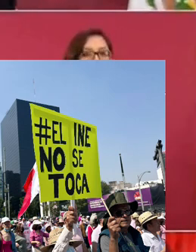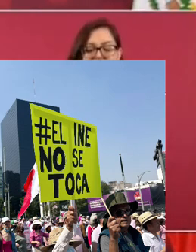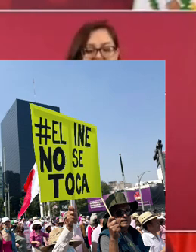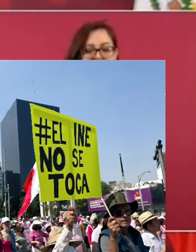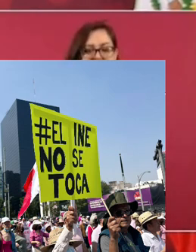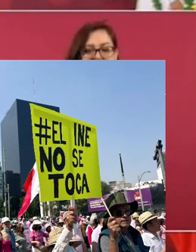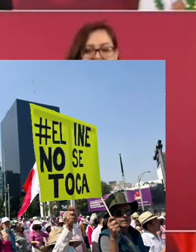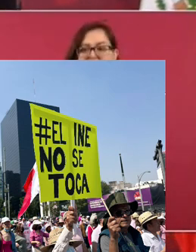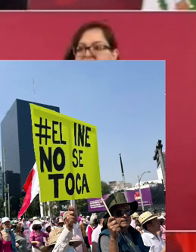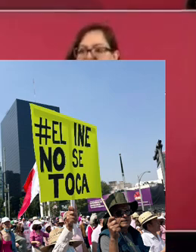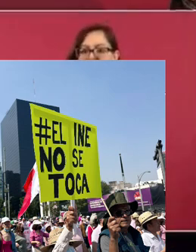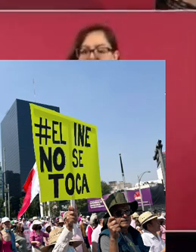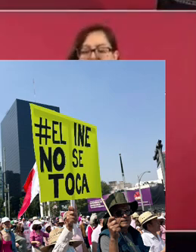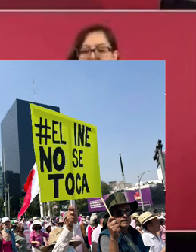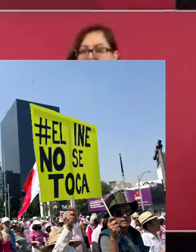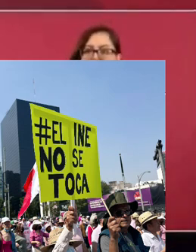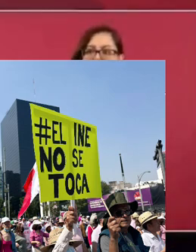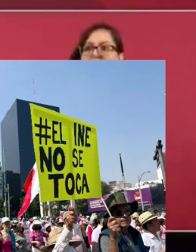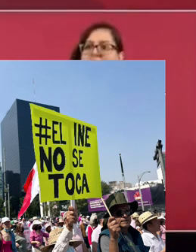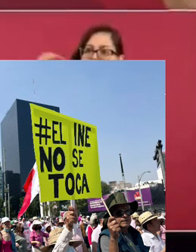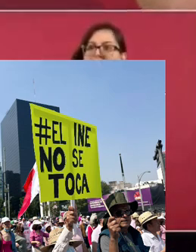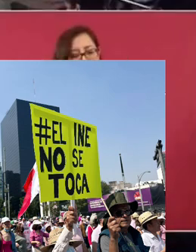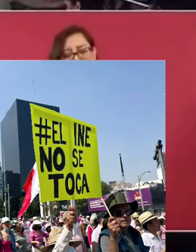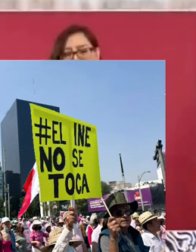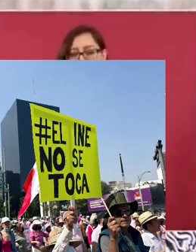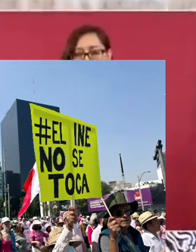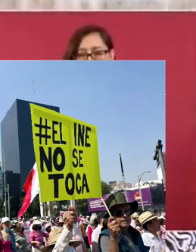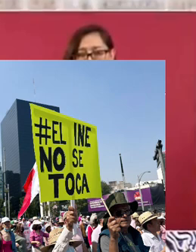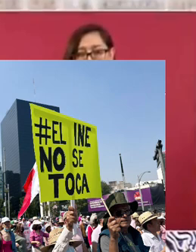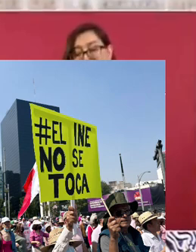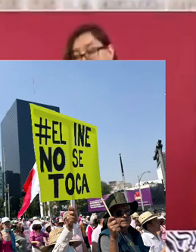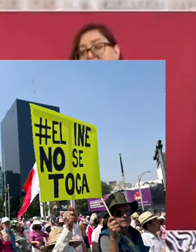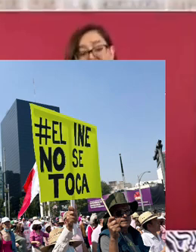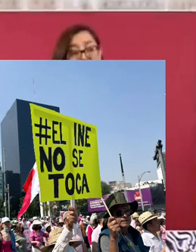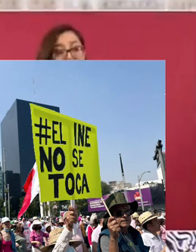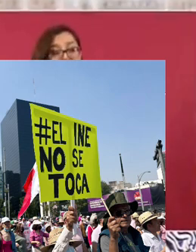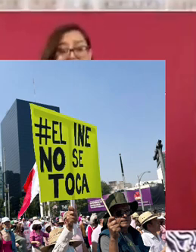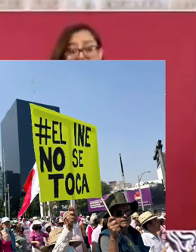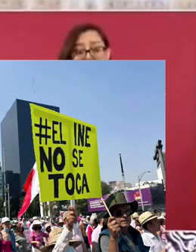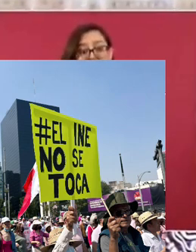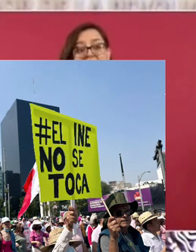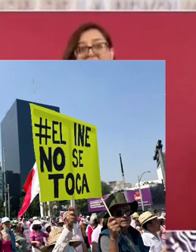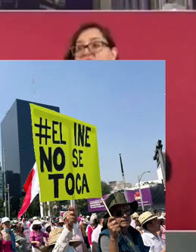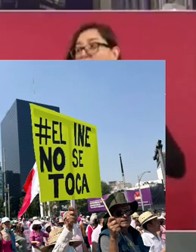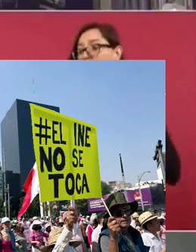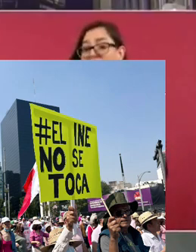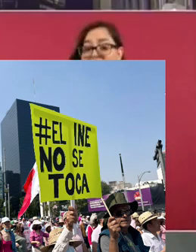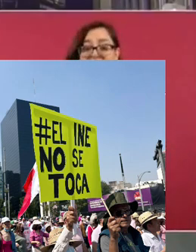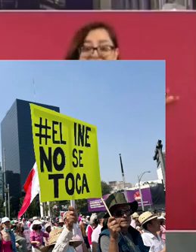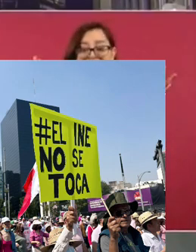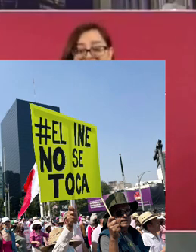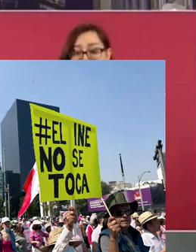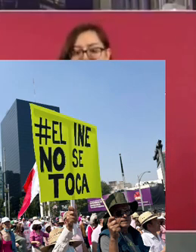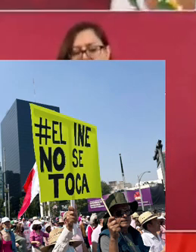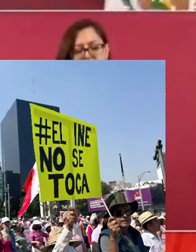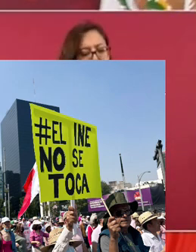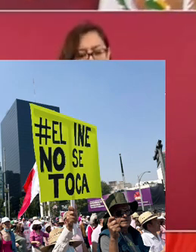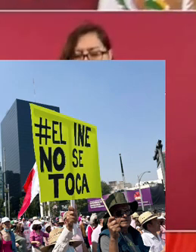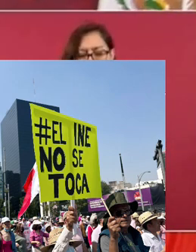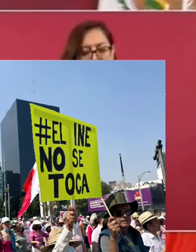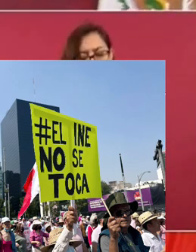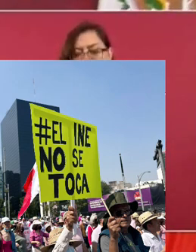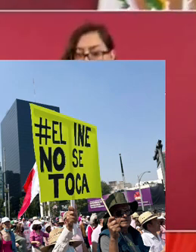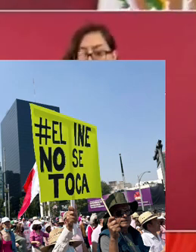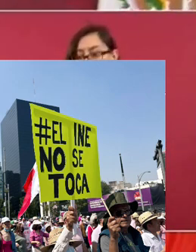se toca, no vamos a permitir que se destruya al INE. Entonces, qué bien que pues ya no se va a poder por